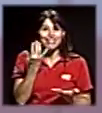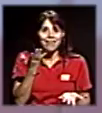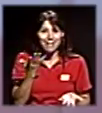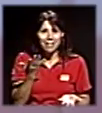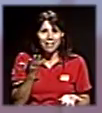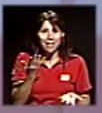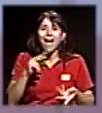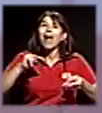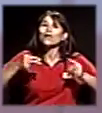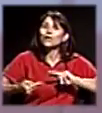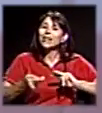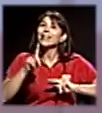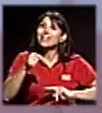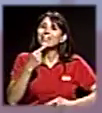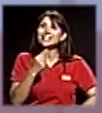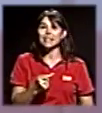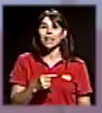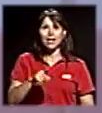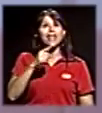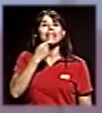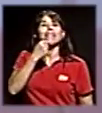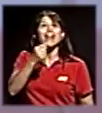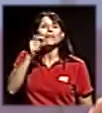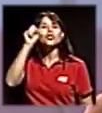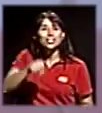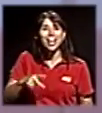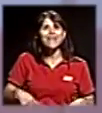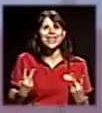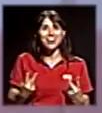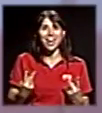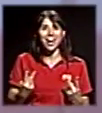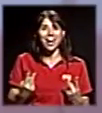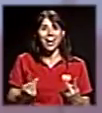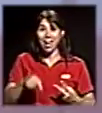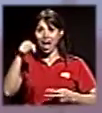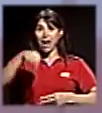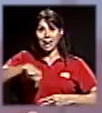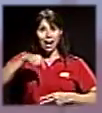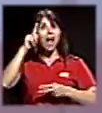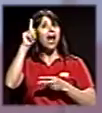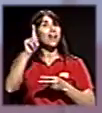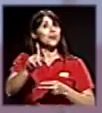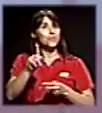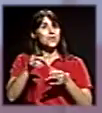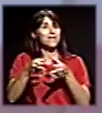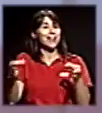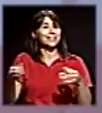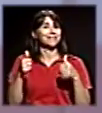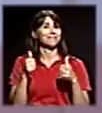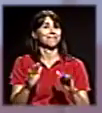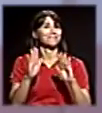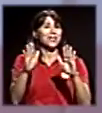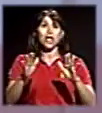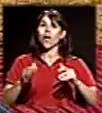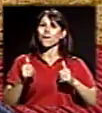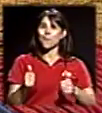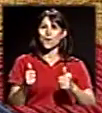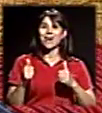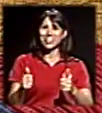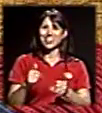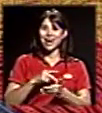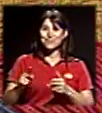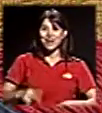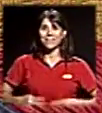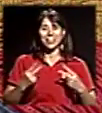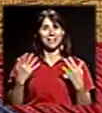al contrario hay que decir digamos Sí a la vida Acá hay una expresión maravillosa no Pura vida Bueno es una maravilla Quizás por eso